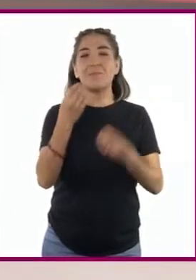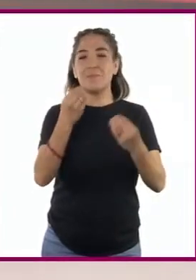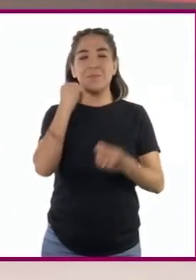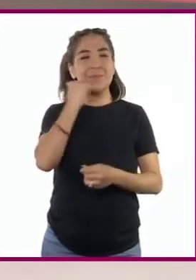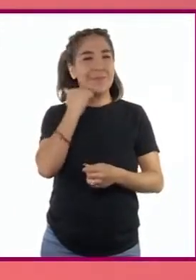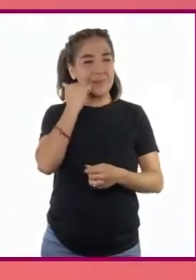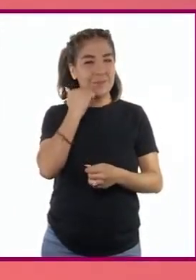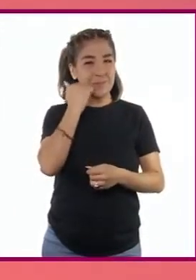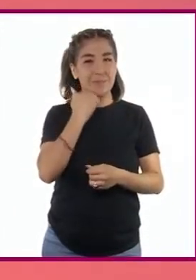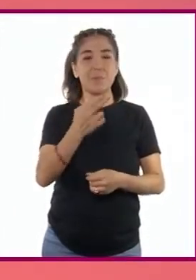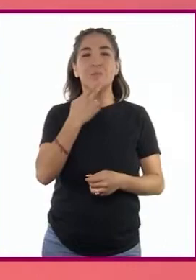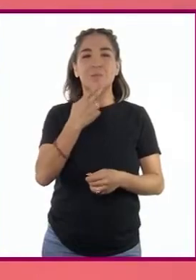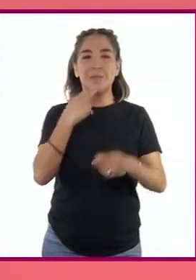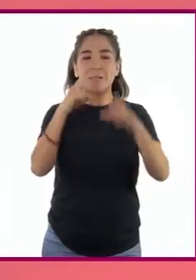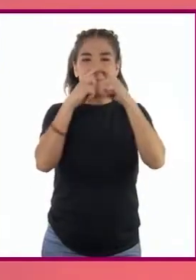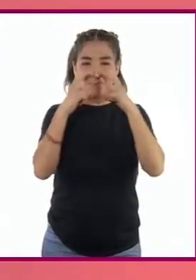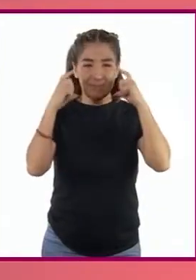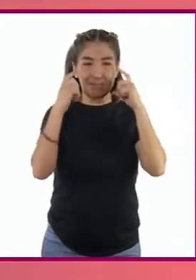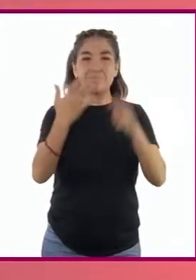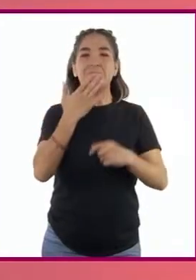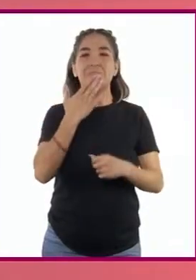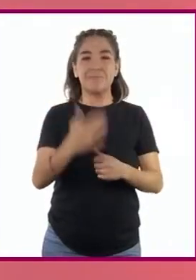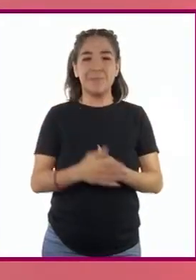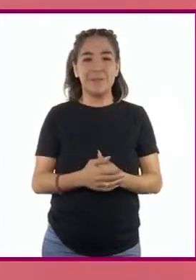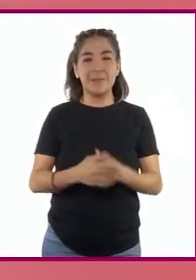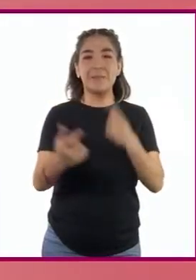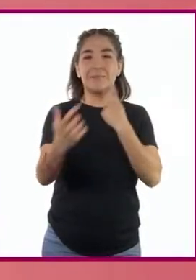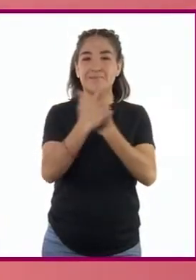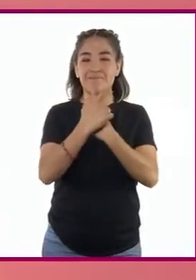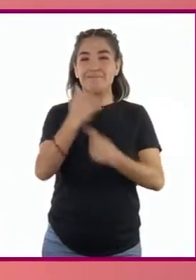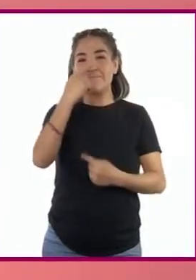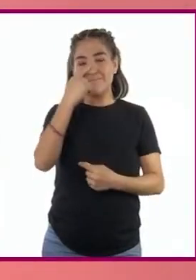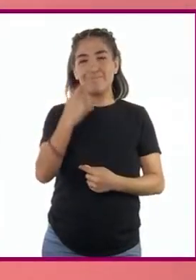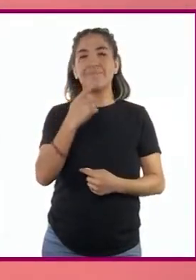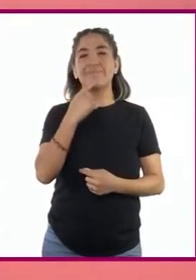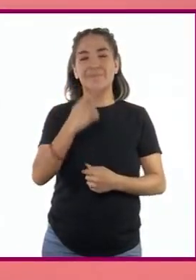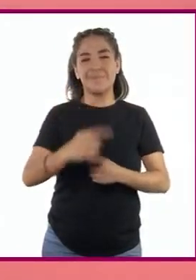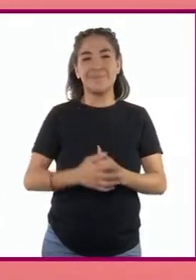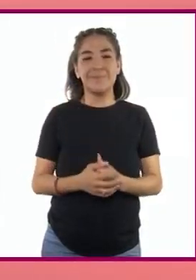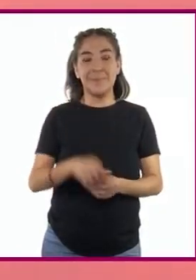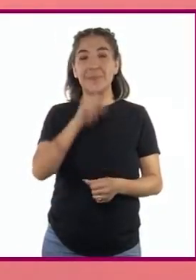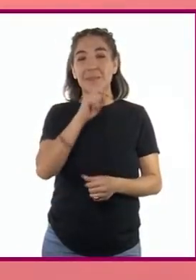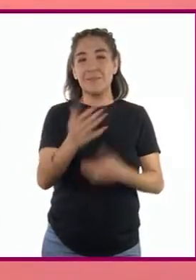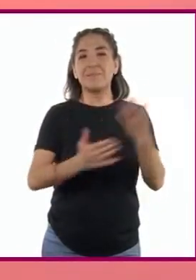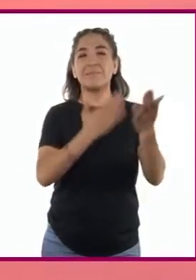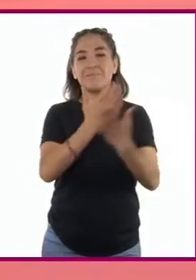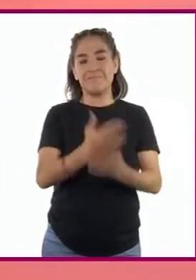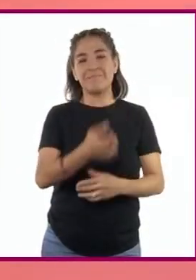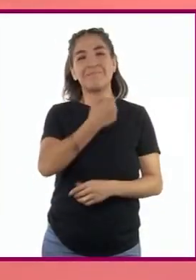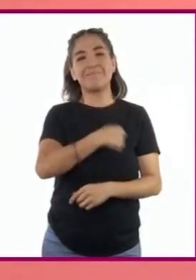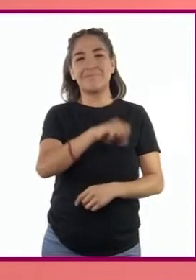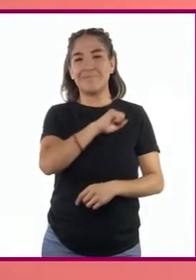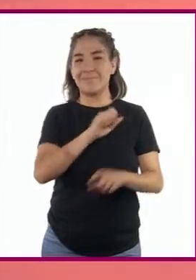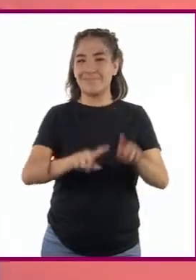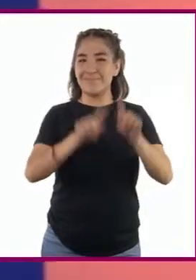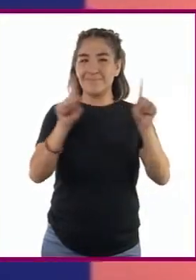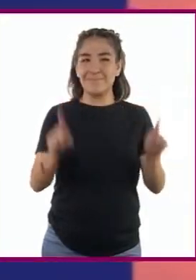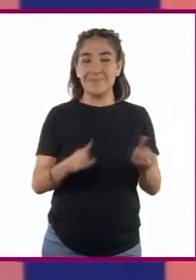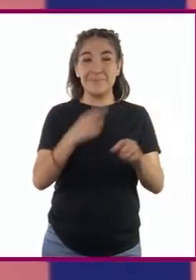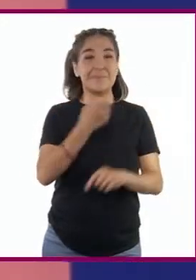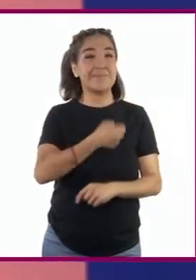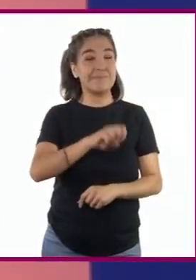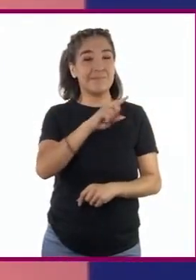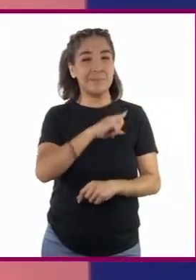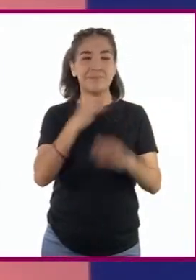abundante jabón, usando el cubrebocas adecuadamente de forma que proteja nariz y boca, y guardar y pedir la sana distancia. La